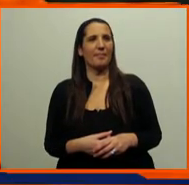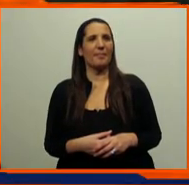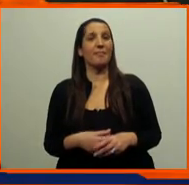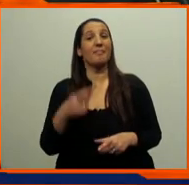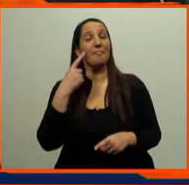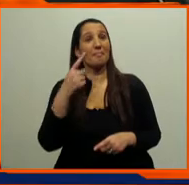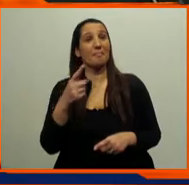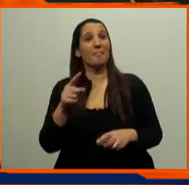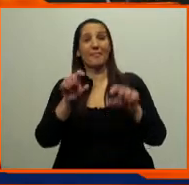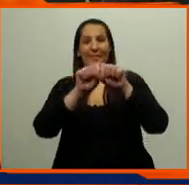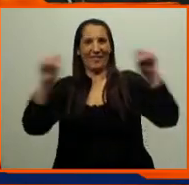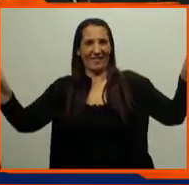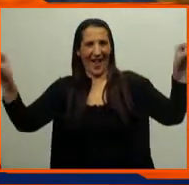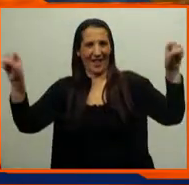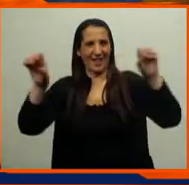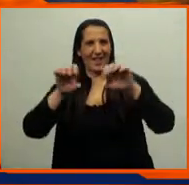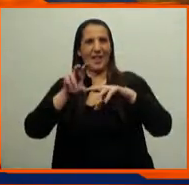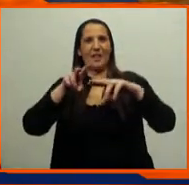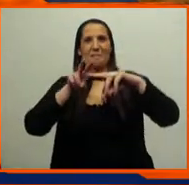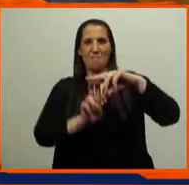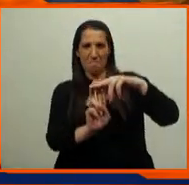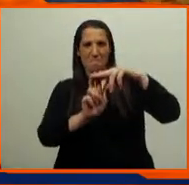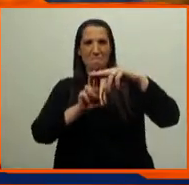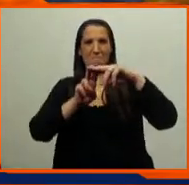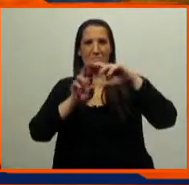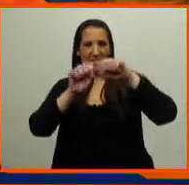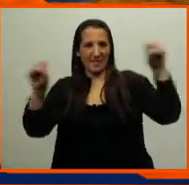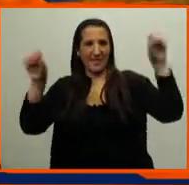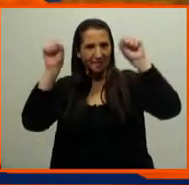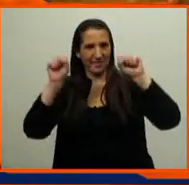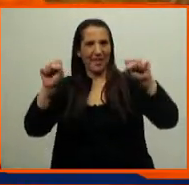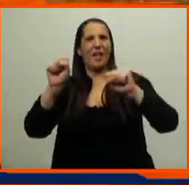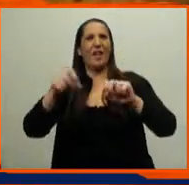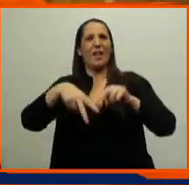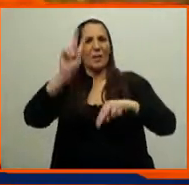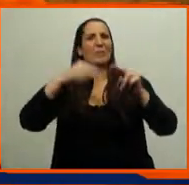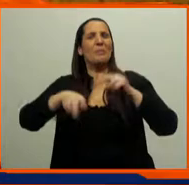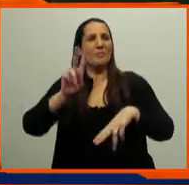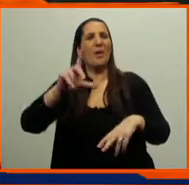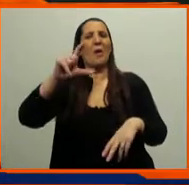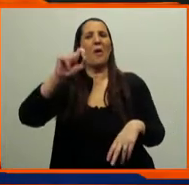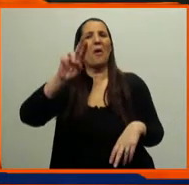Vamos a la barra fija y a ver a Nicolás Córdoba, que con 14.6